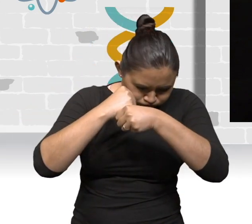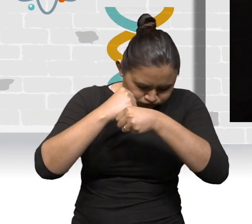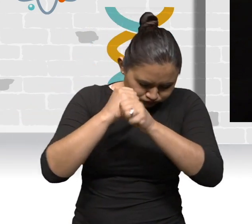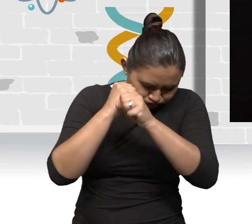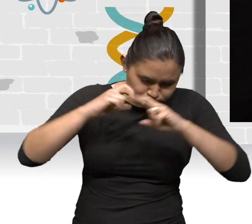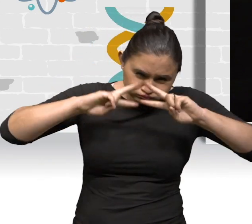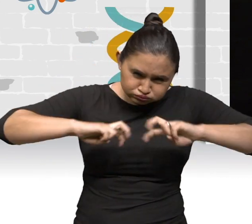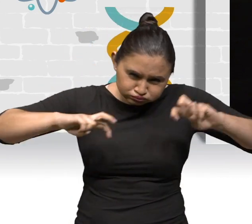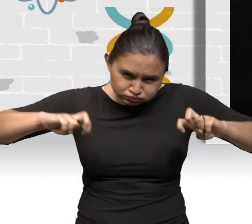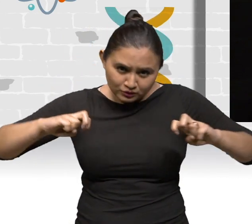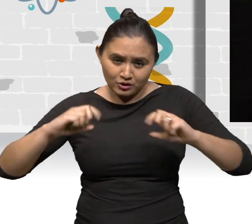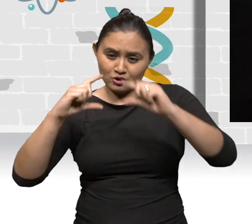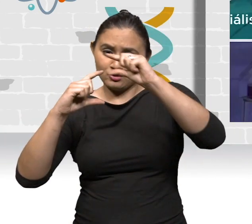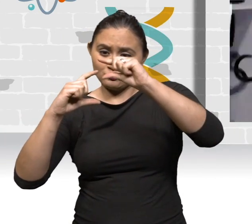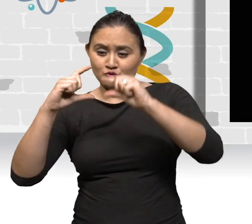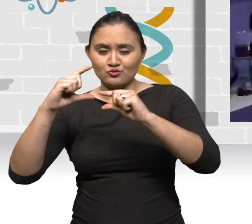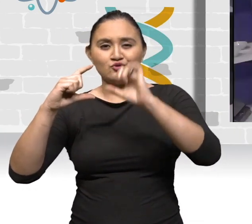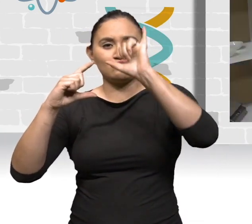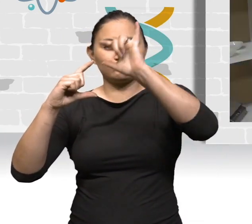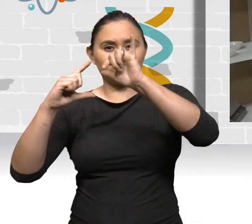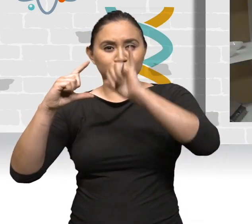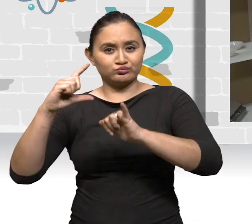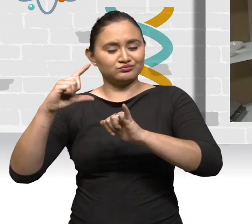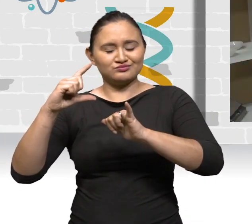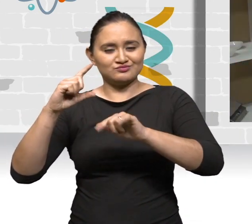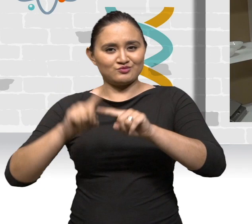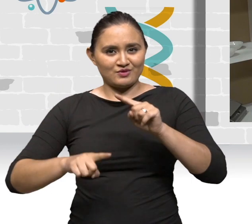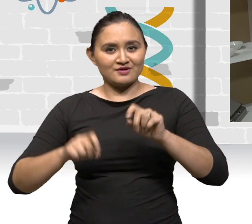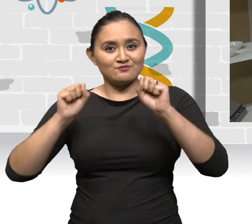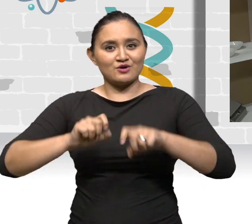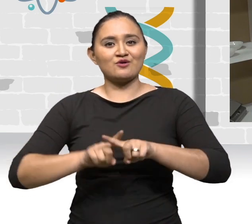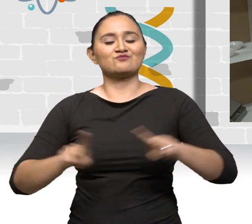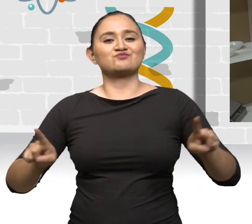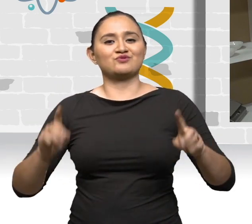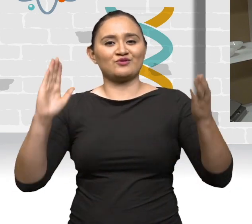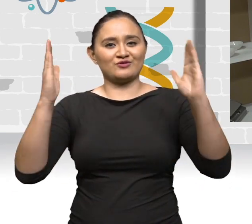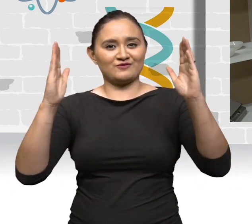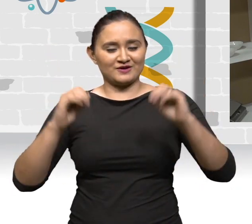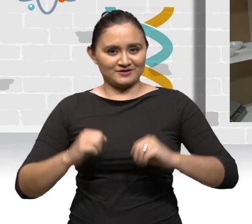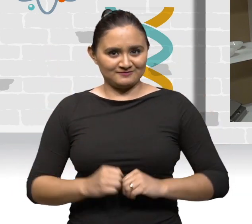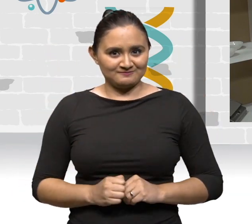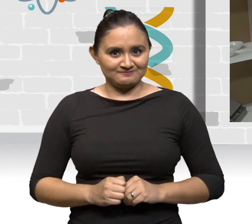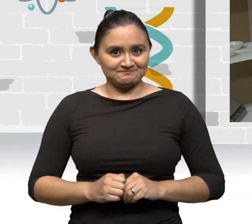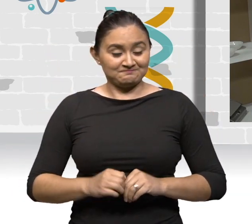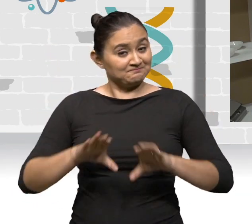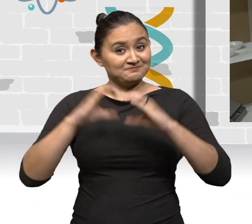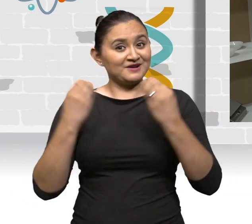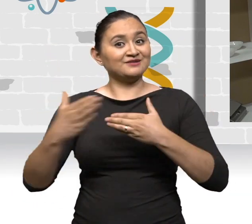y purificados por diálisis. Hasta aquí llegamos con la clase de hoy. Estoy segura que